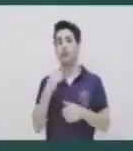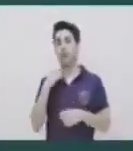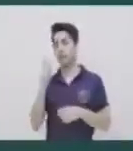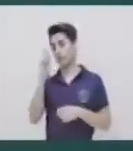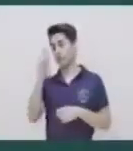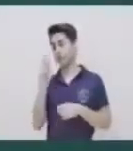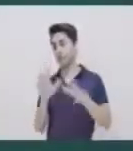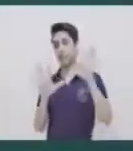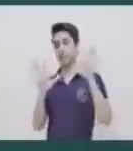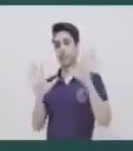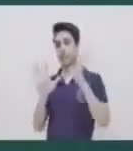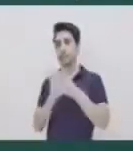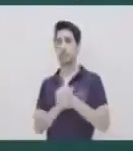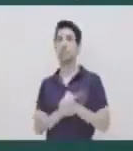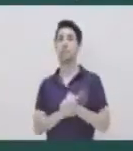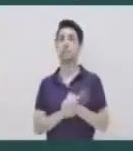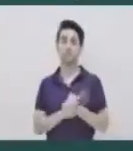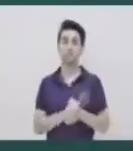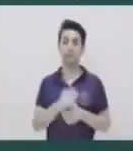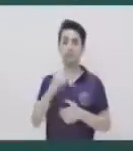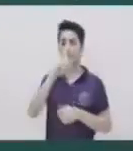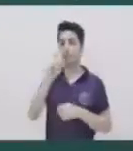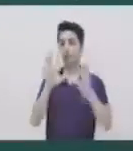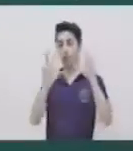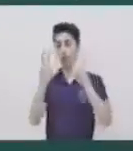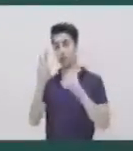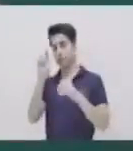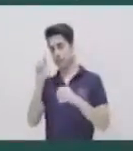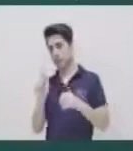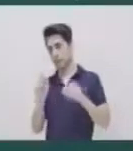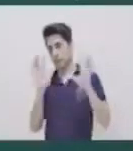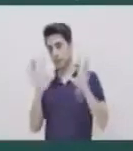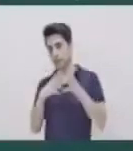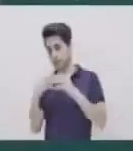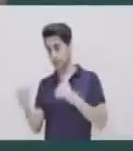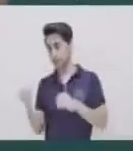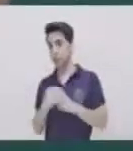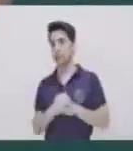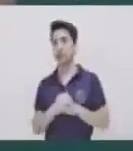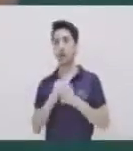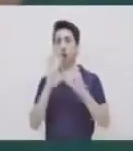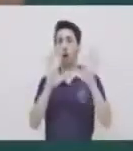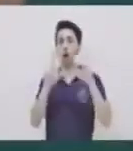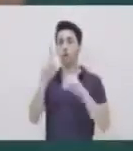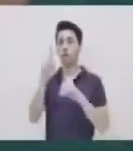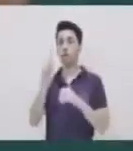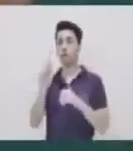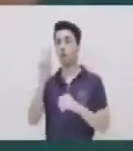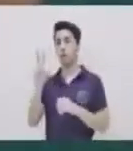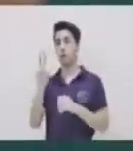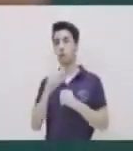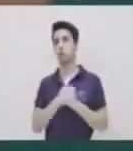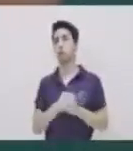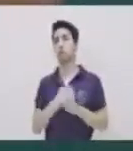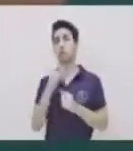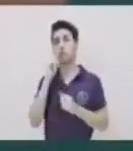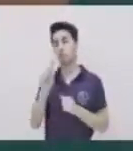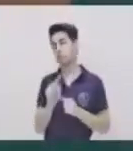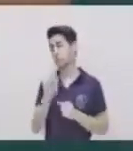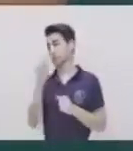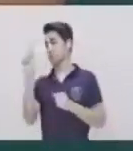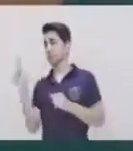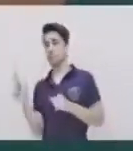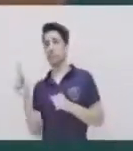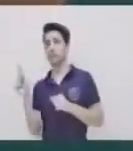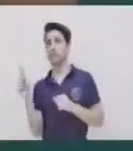10. Entonces ahora voy a dividir 112 entre 10 y esto me queda 11.2. Quiere decir que voy a